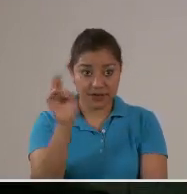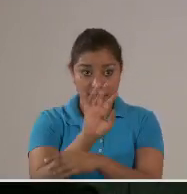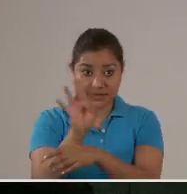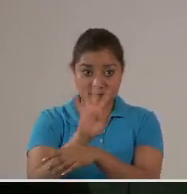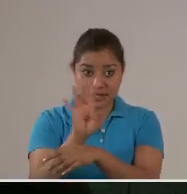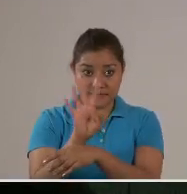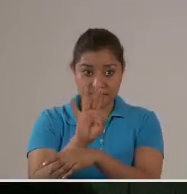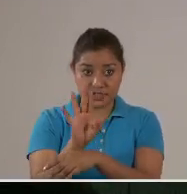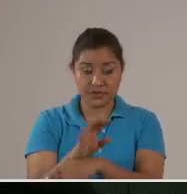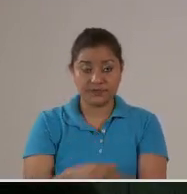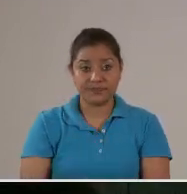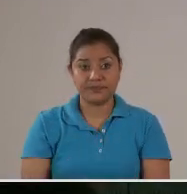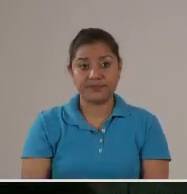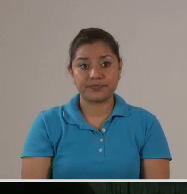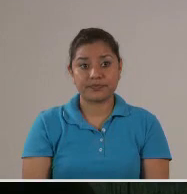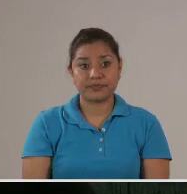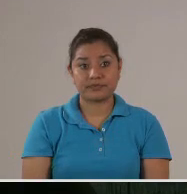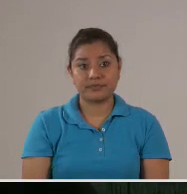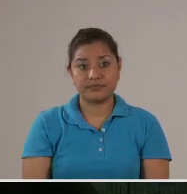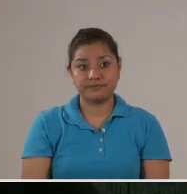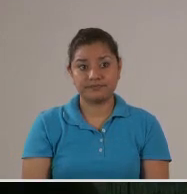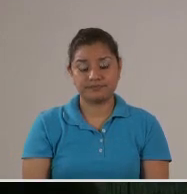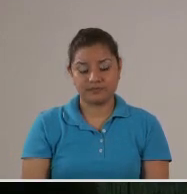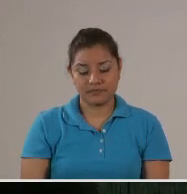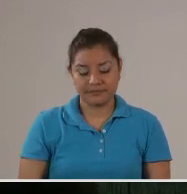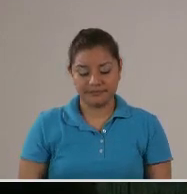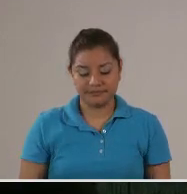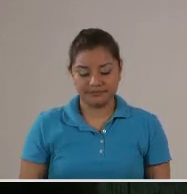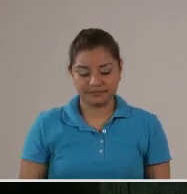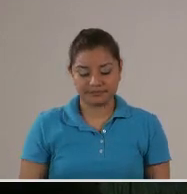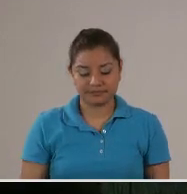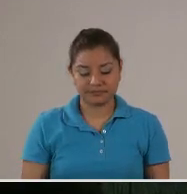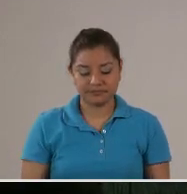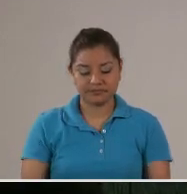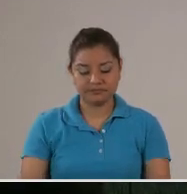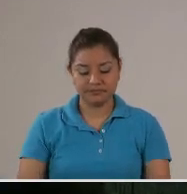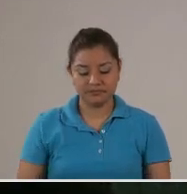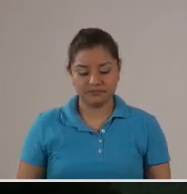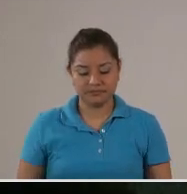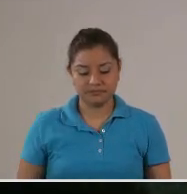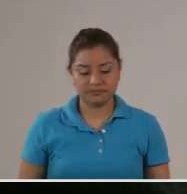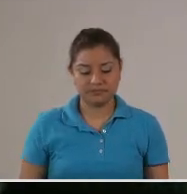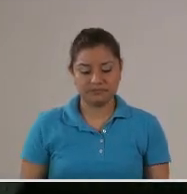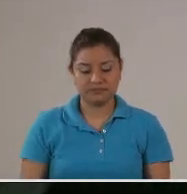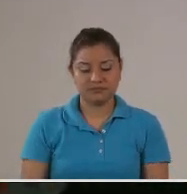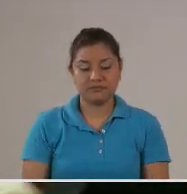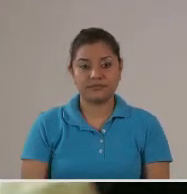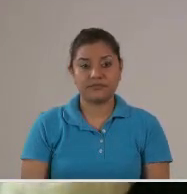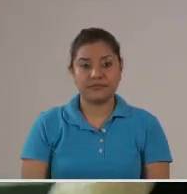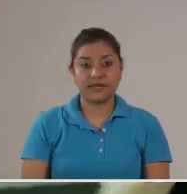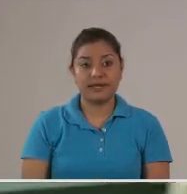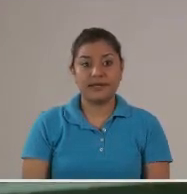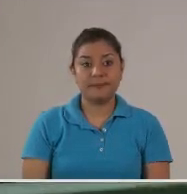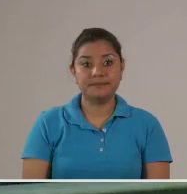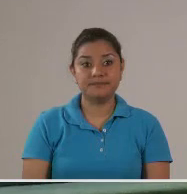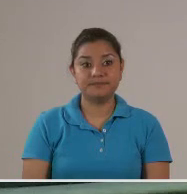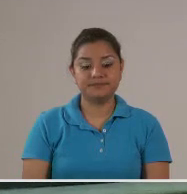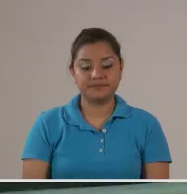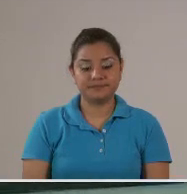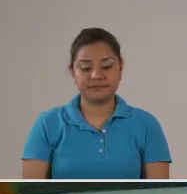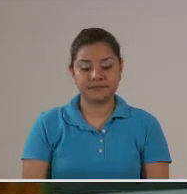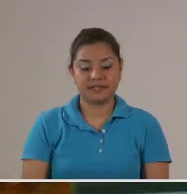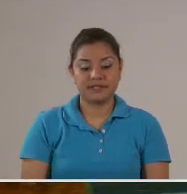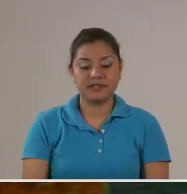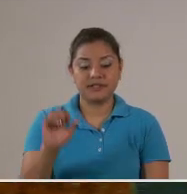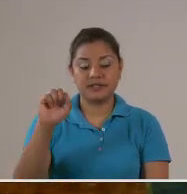merimna Y estos cinco y despés le va a plantear otros si es que Dios nos ayuda pues para poderlo